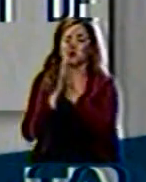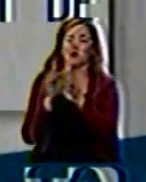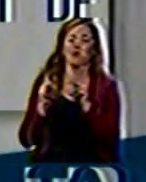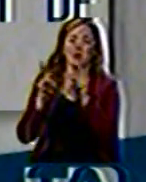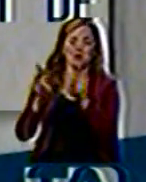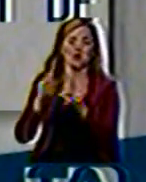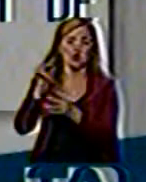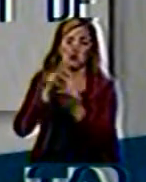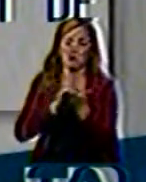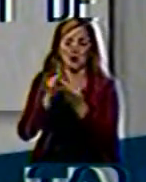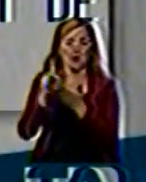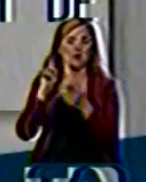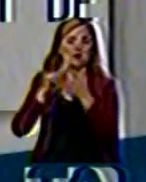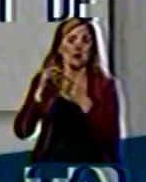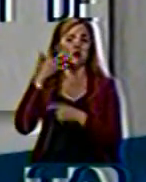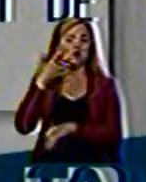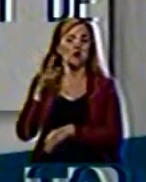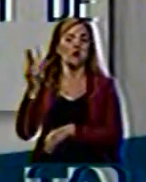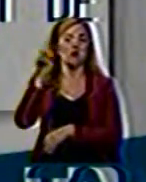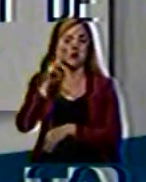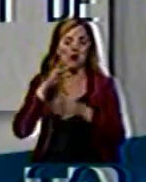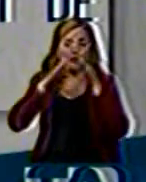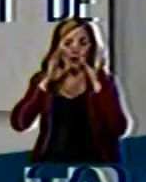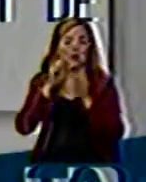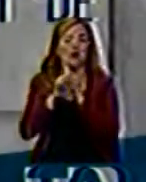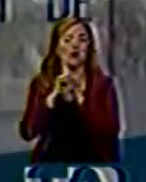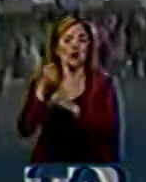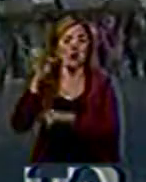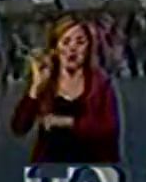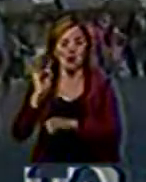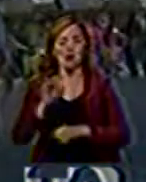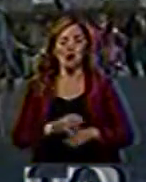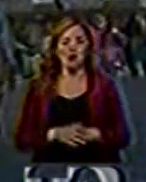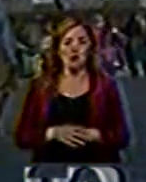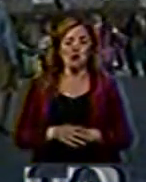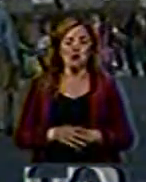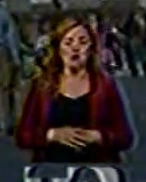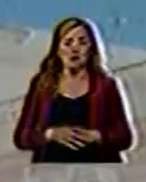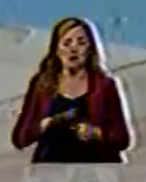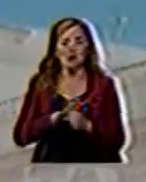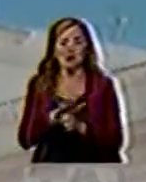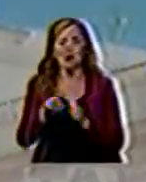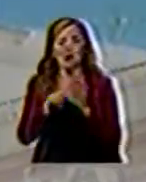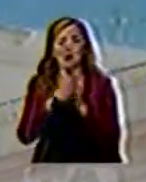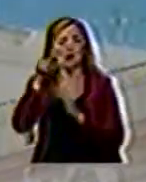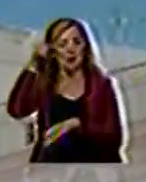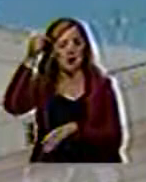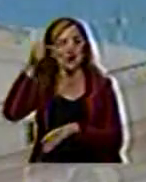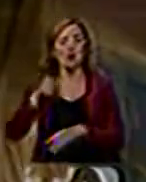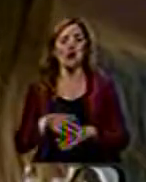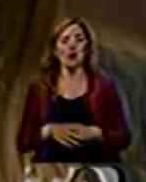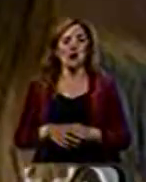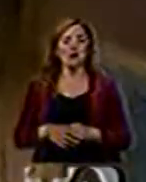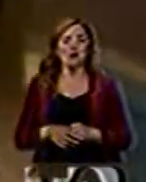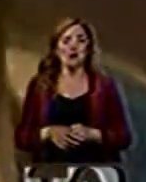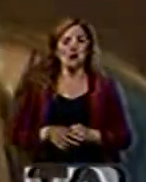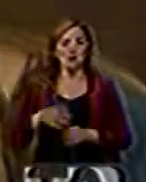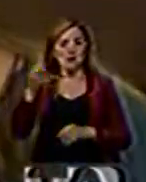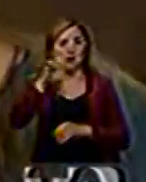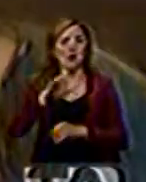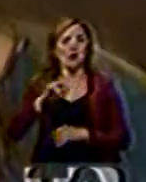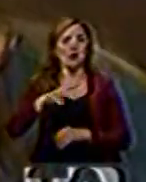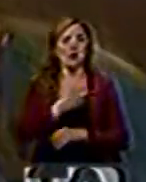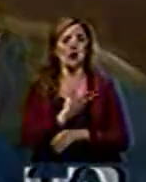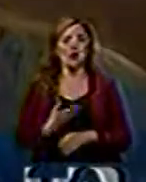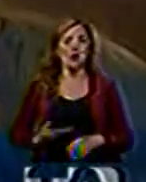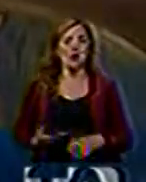remuneración hasta el 31 de diciembre del presente año a fin de que no afecte la gestión del gobierno este lunes la vicepresidenta